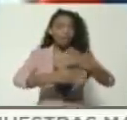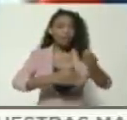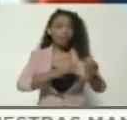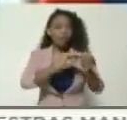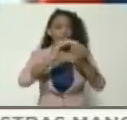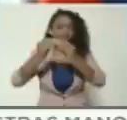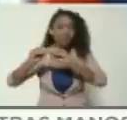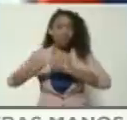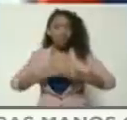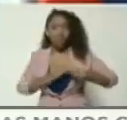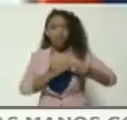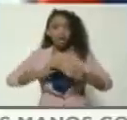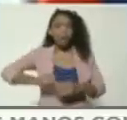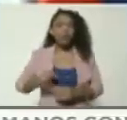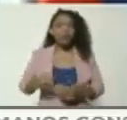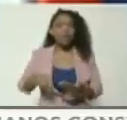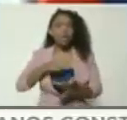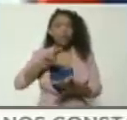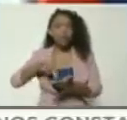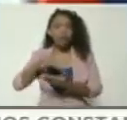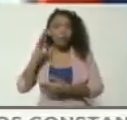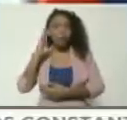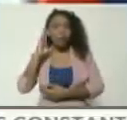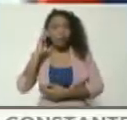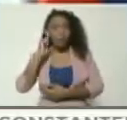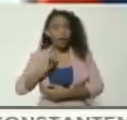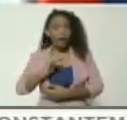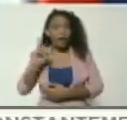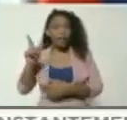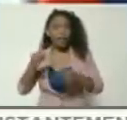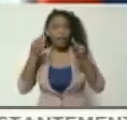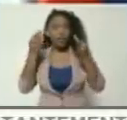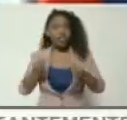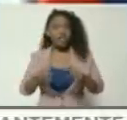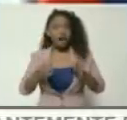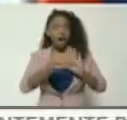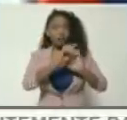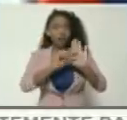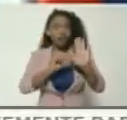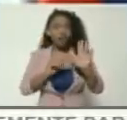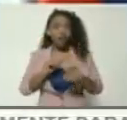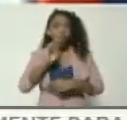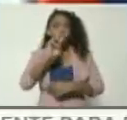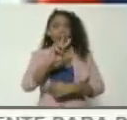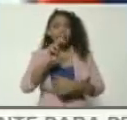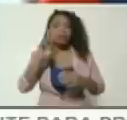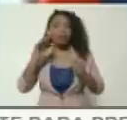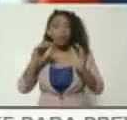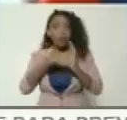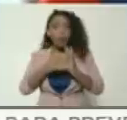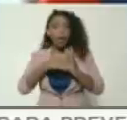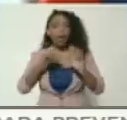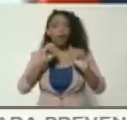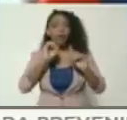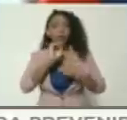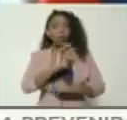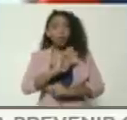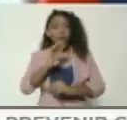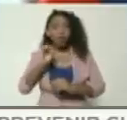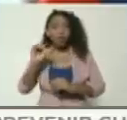PNB, el cual ya fue publicado en Gaceta Oficial número 42.105 del 13 de abril